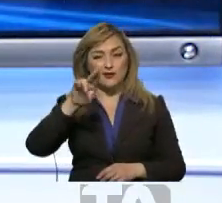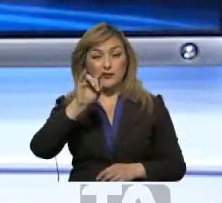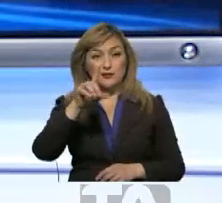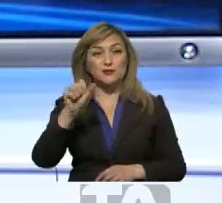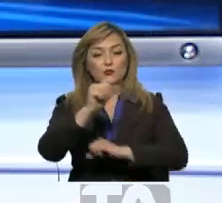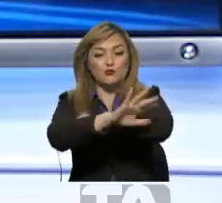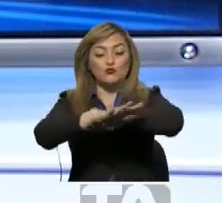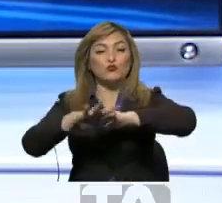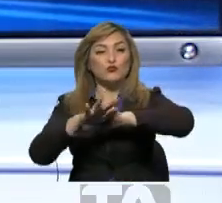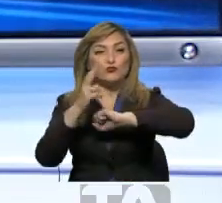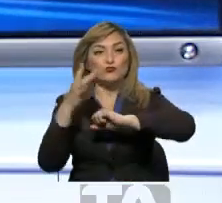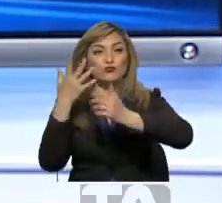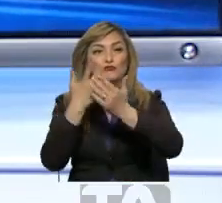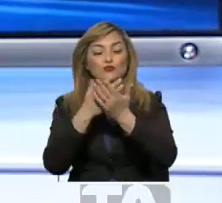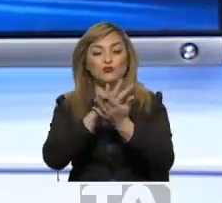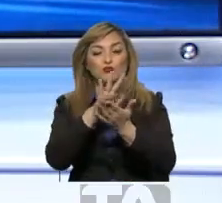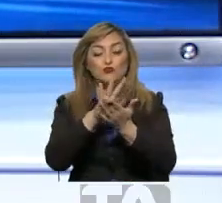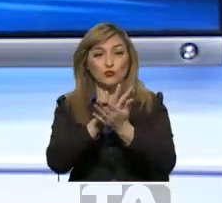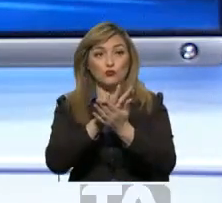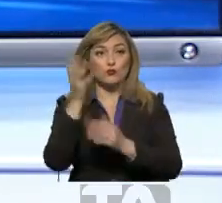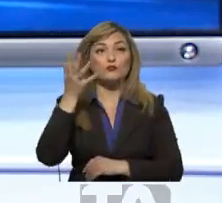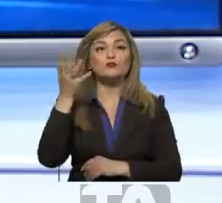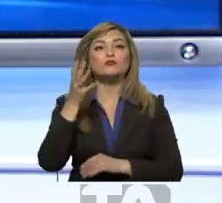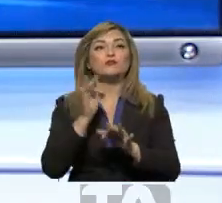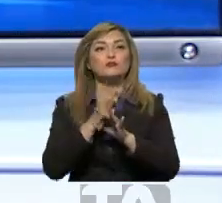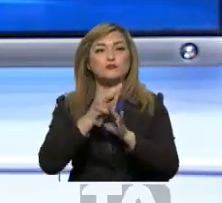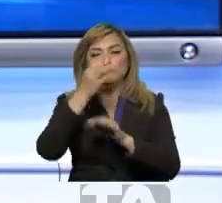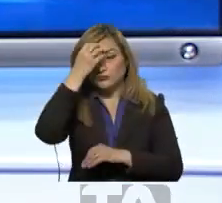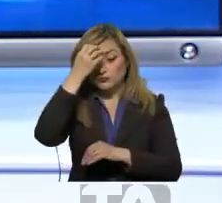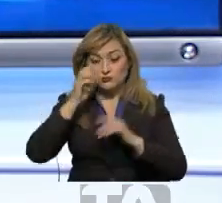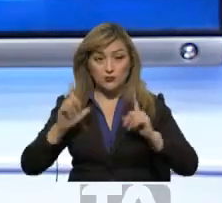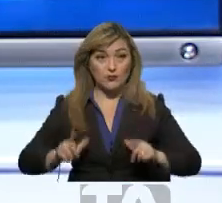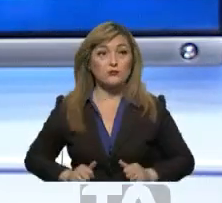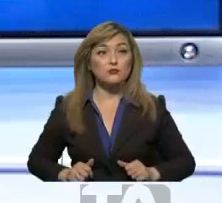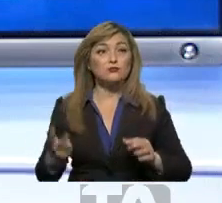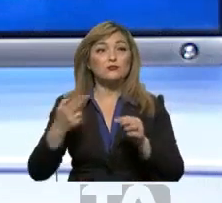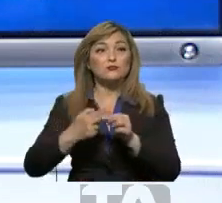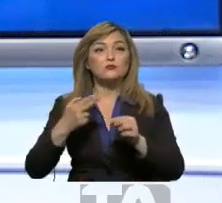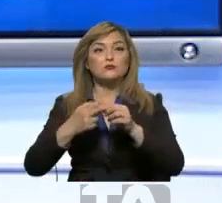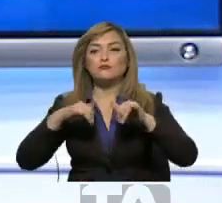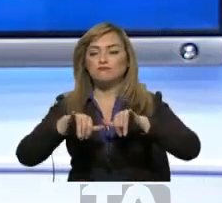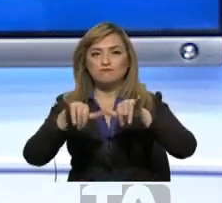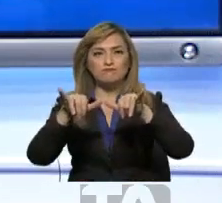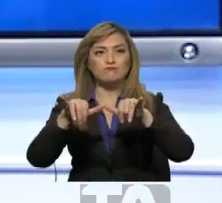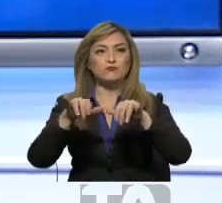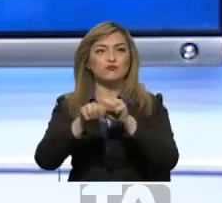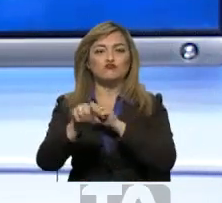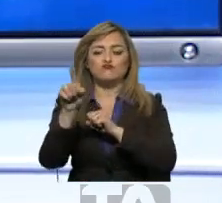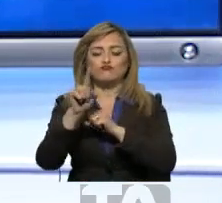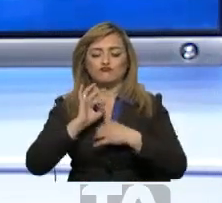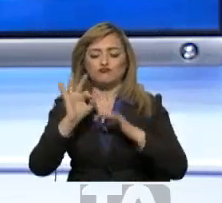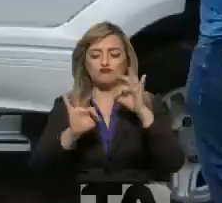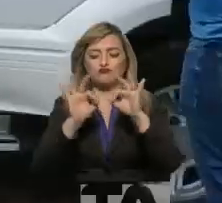dos de estas escuelas en donde maestros, funcionarios de salud y educación aspiran que el retorno a las clases no se vean afectados por